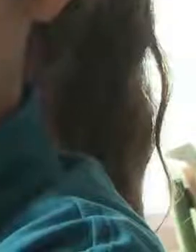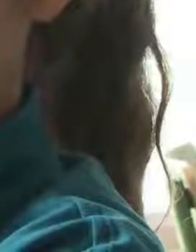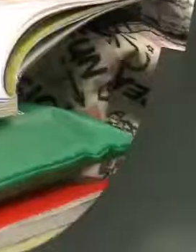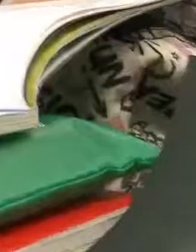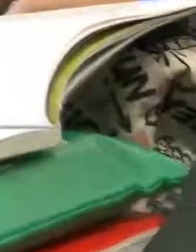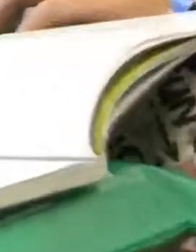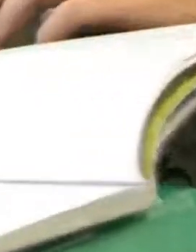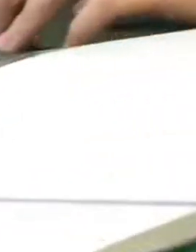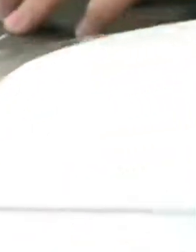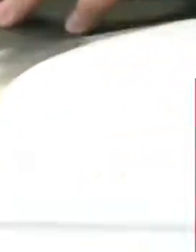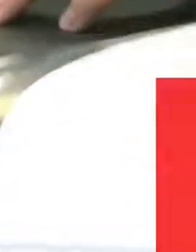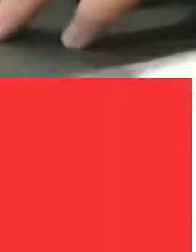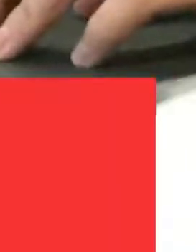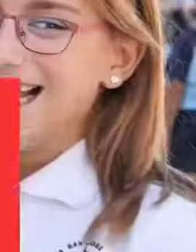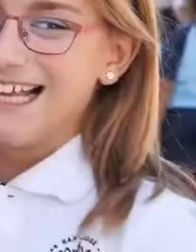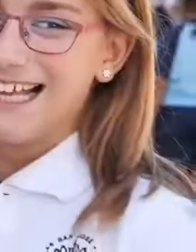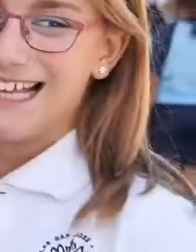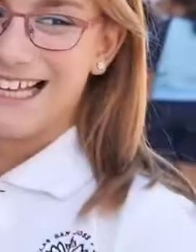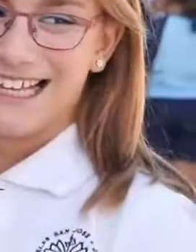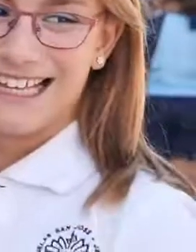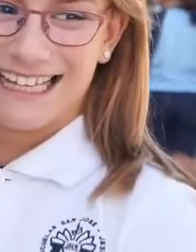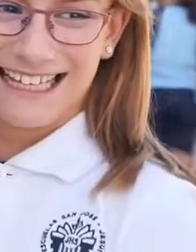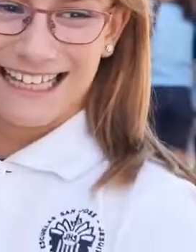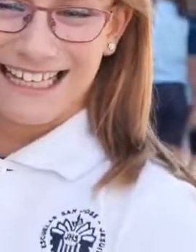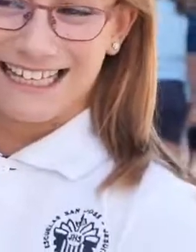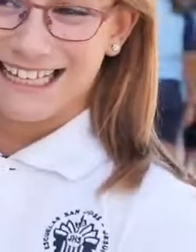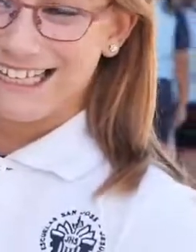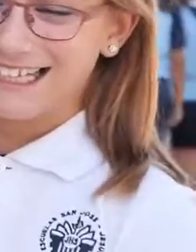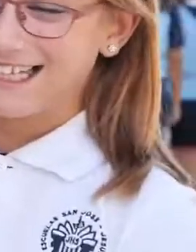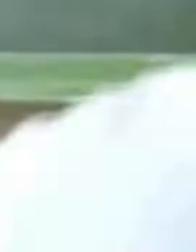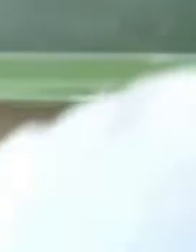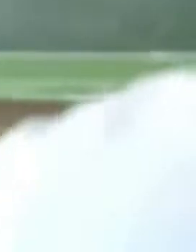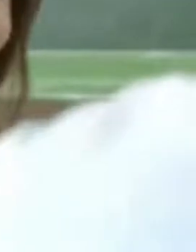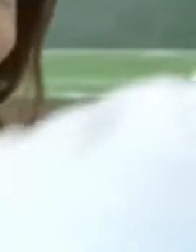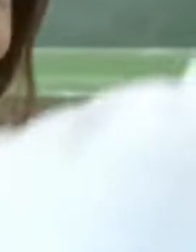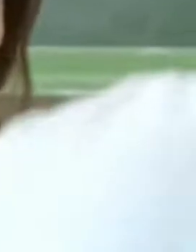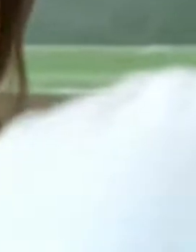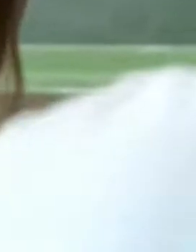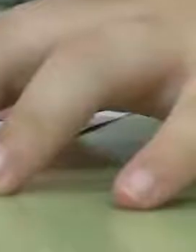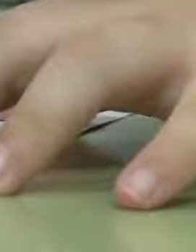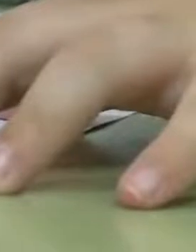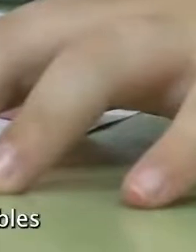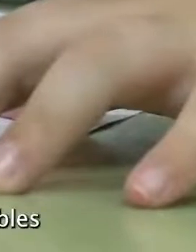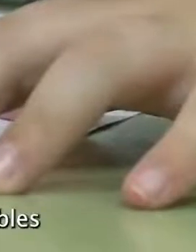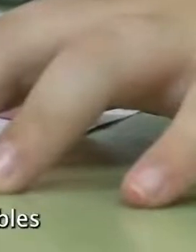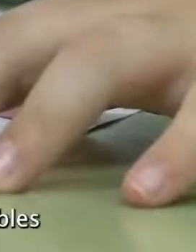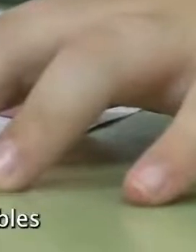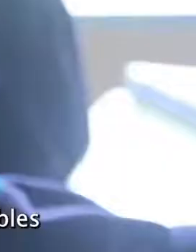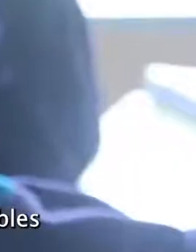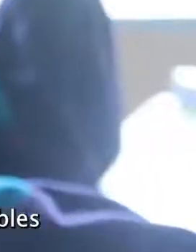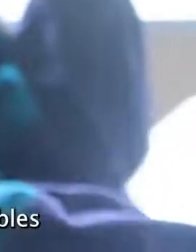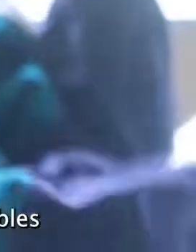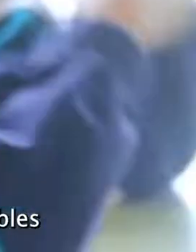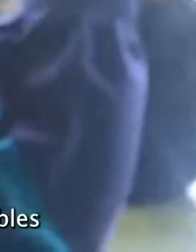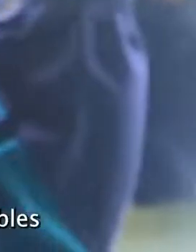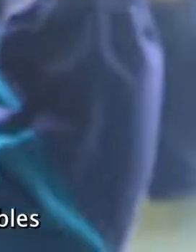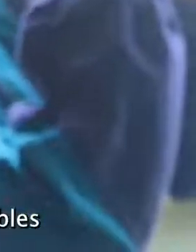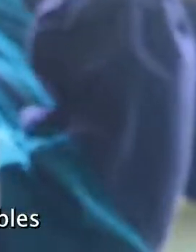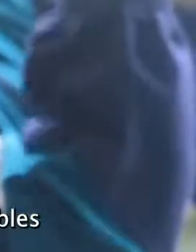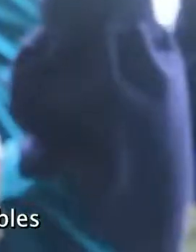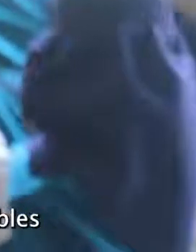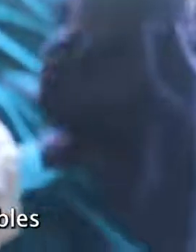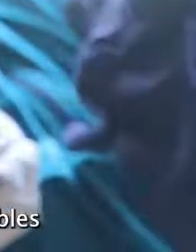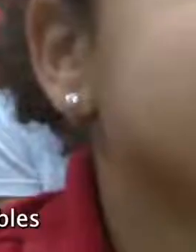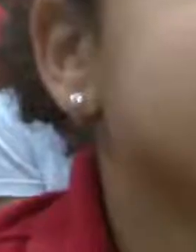Todas nuestras iniciativas se orientan a la equidad educativa como principio fundamental. Queremos garantizar los